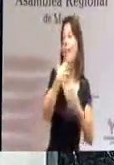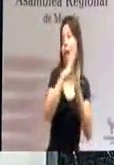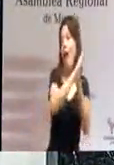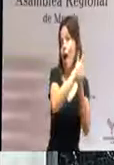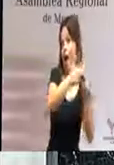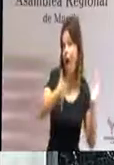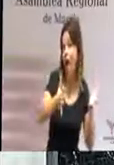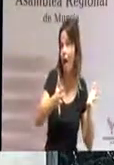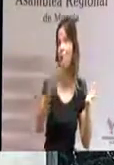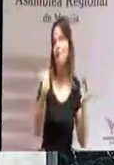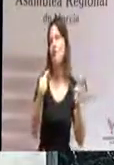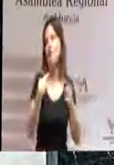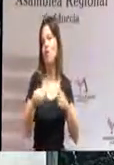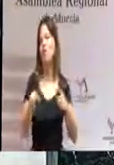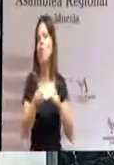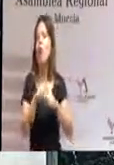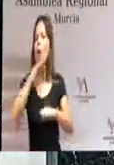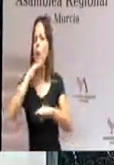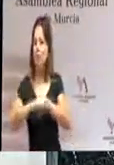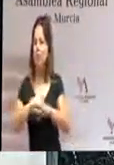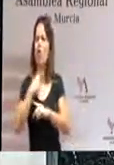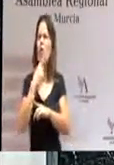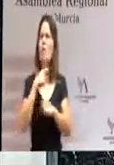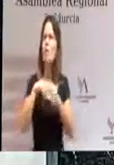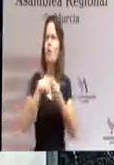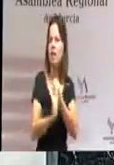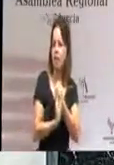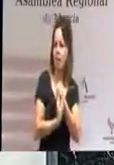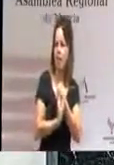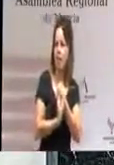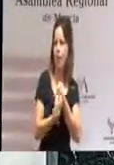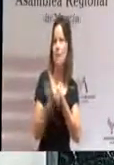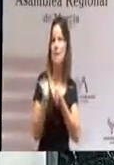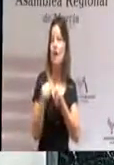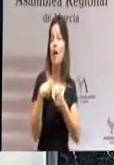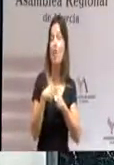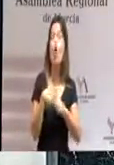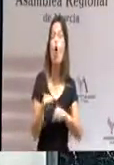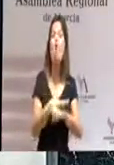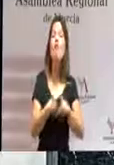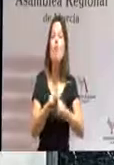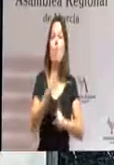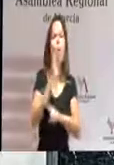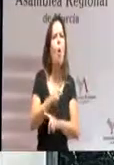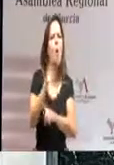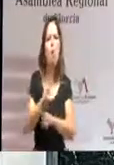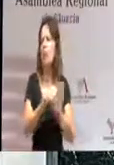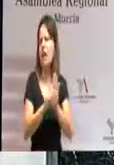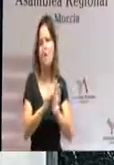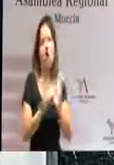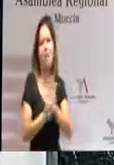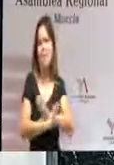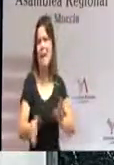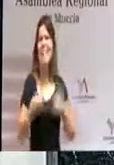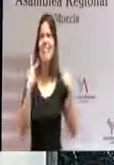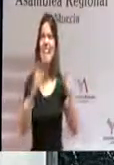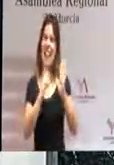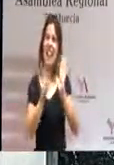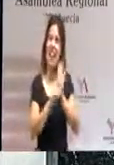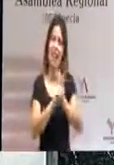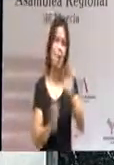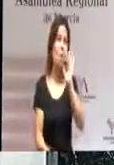otra cosa distinta es dar trigo. Habló de participación y ha gobernado a golpe de decreto ley. 7 decretazos en